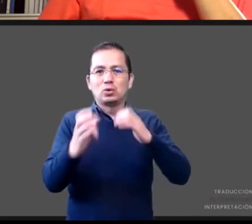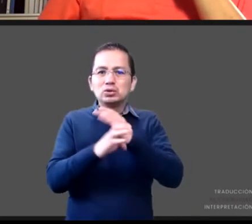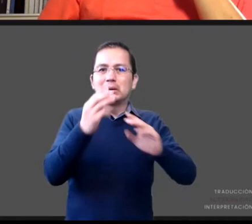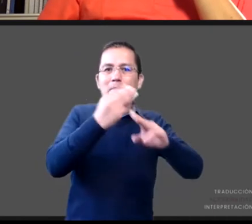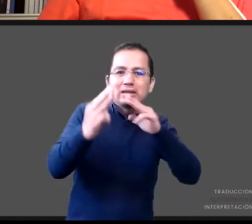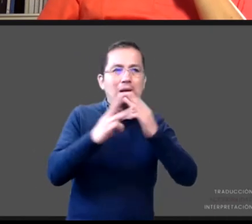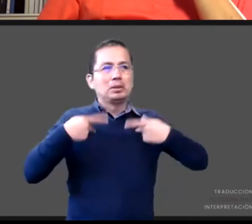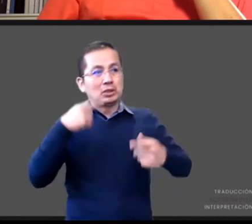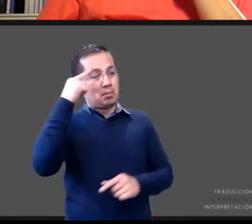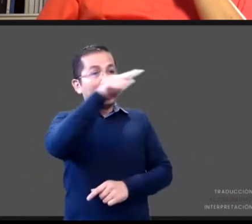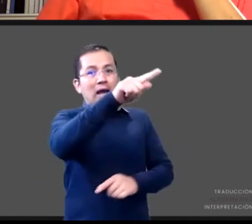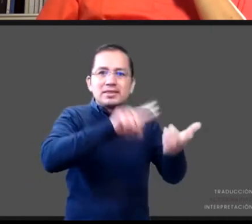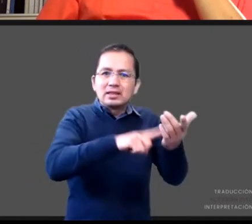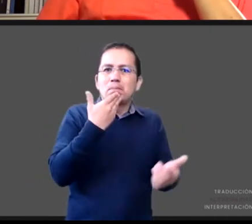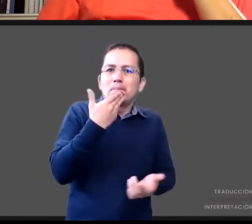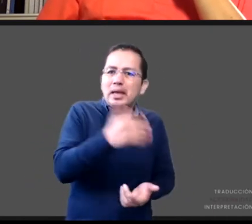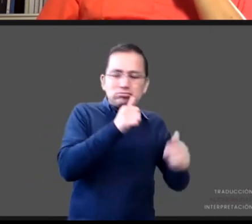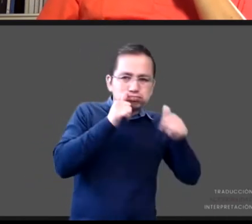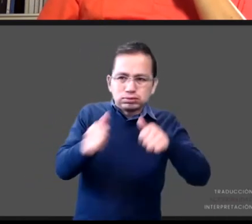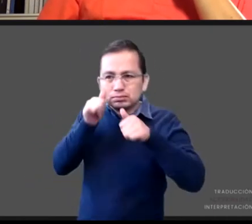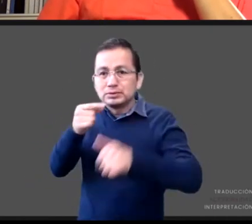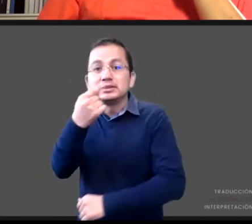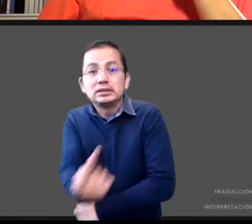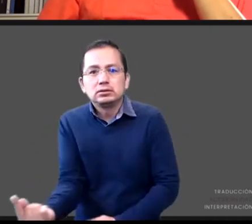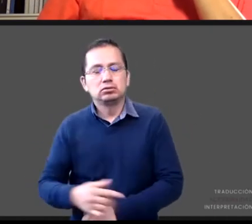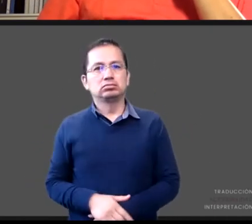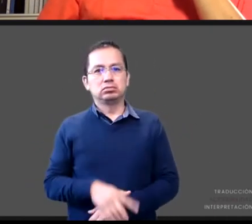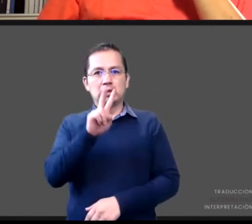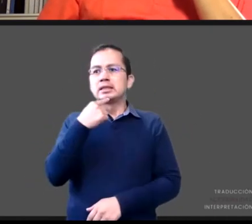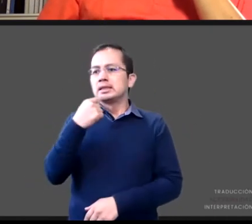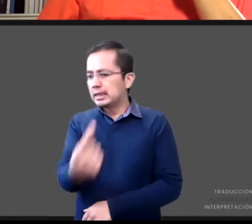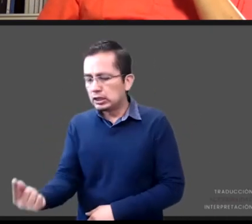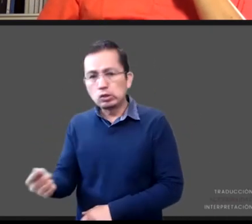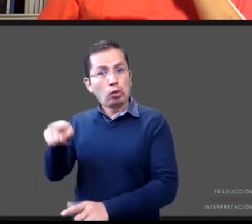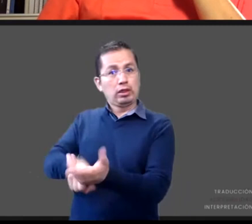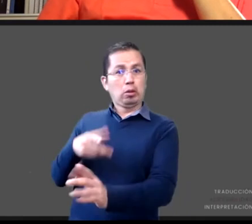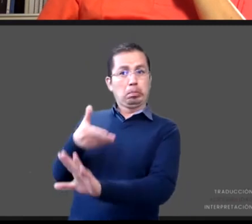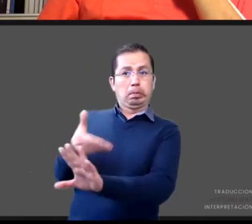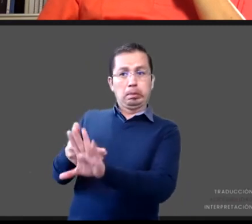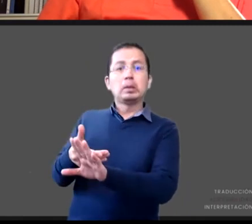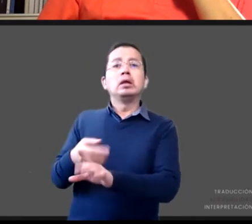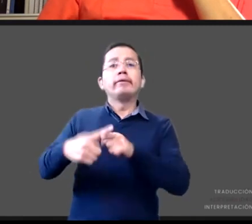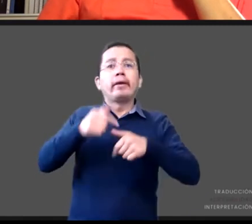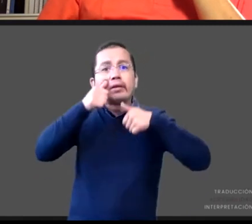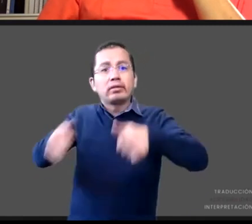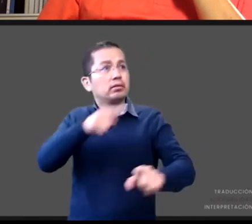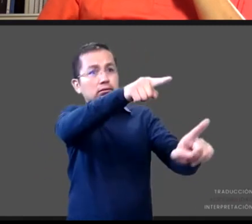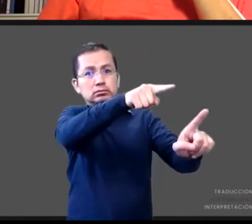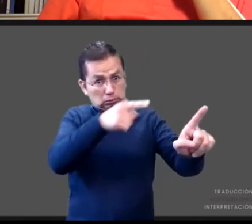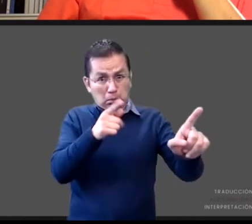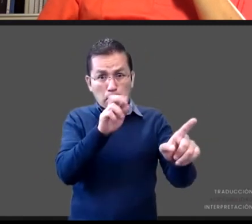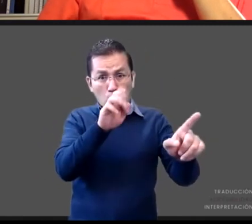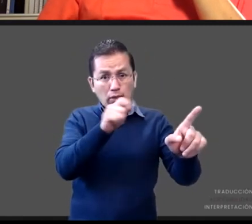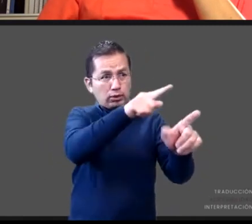niñas y niños que viven en situaciones de violencia cuando las procuradurías están desfondadas, no tienen recursos? Y aquí sí las buenas intenciones no son